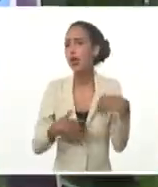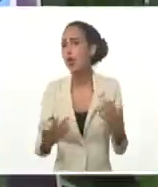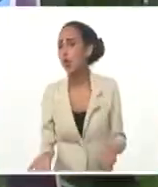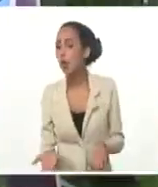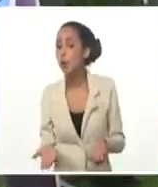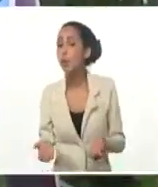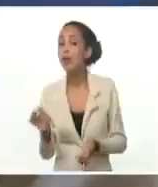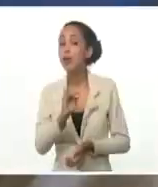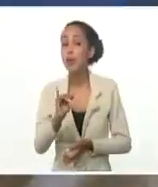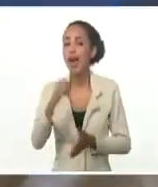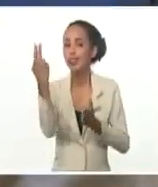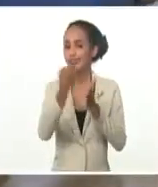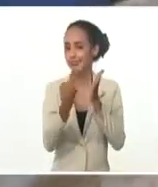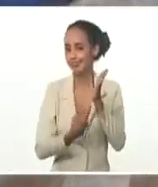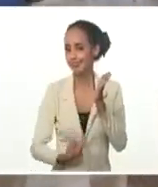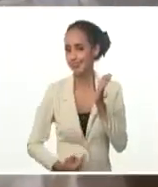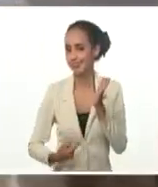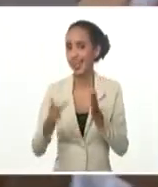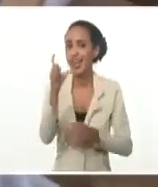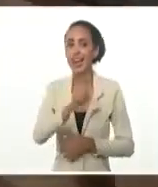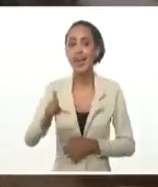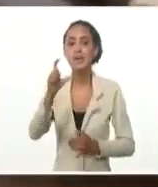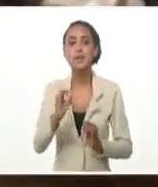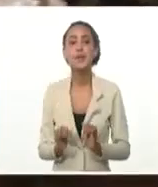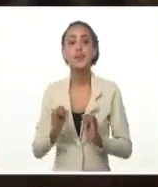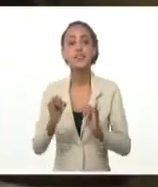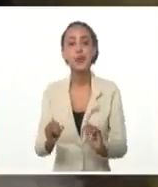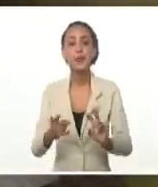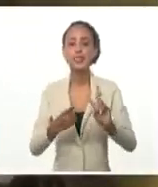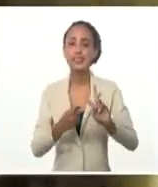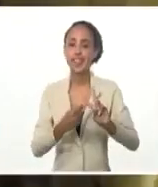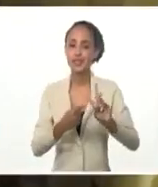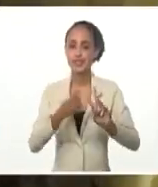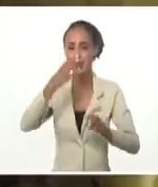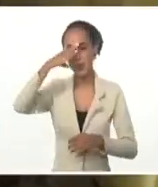En Camagüey, Aime Amargós, Sistema Informativo de la Televisión Cubana.